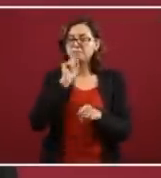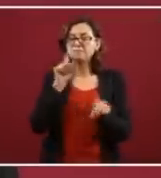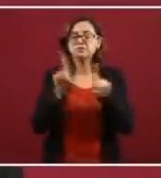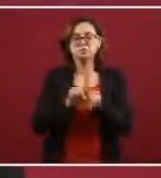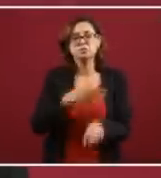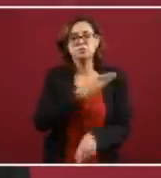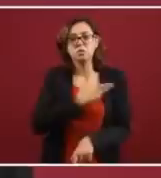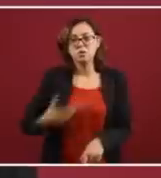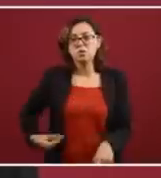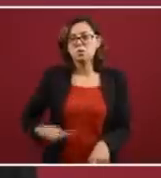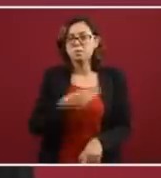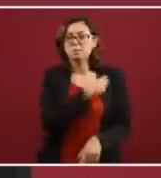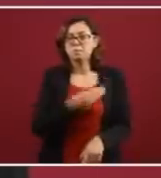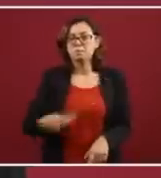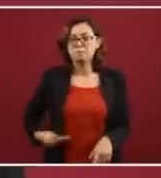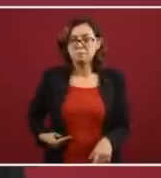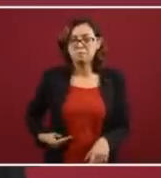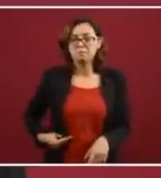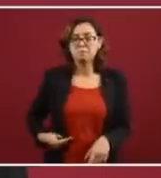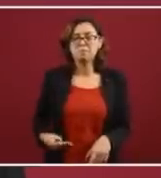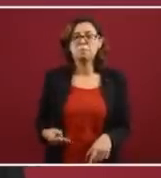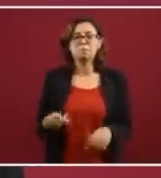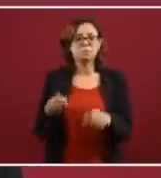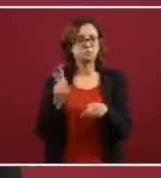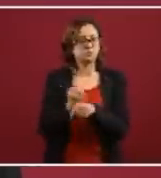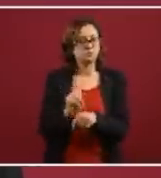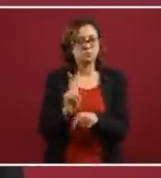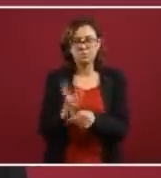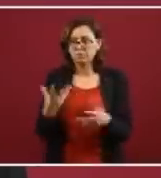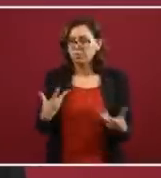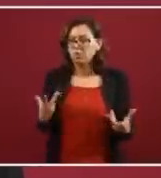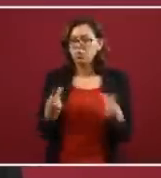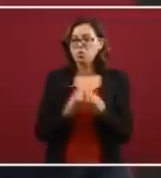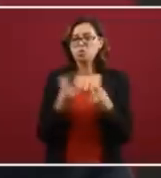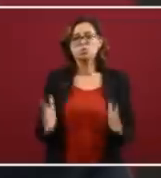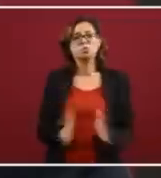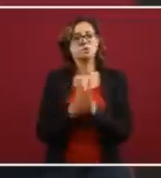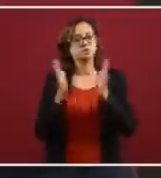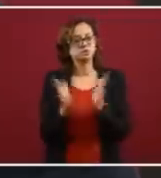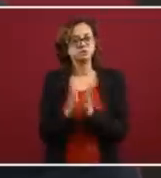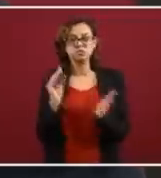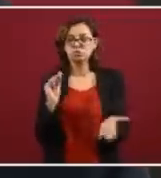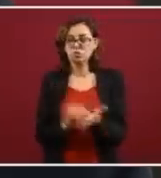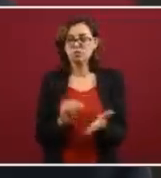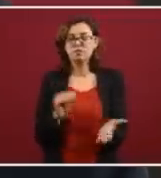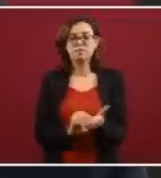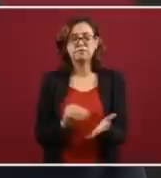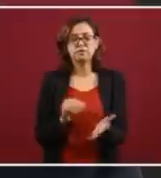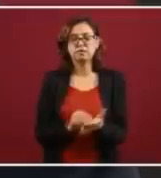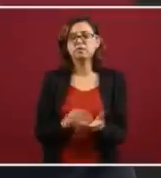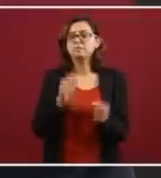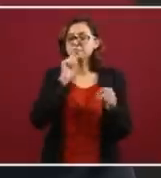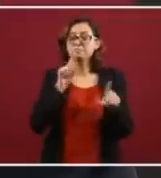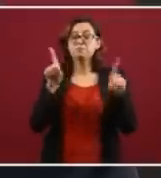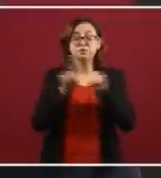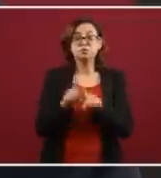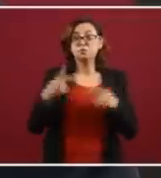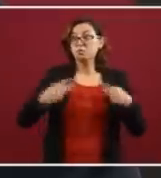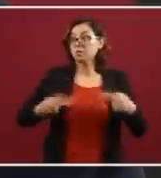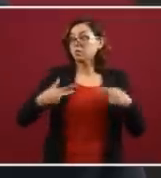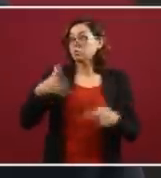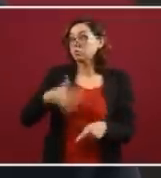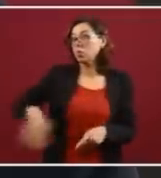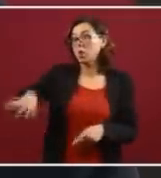presidentes municipales estuvieron muy participativos y continúan muy participativos, y la sociedad civil sobre